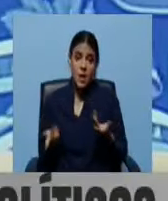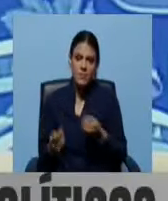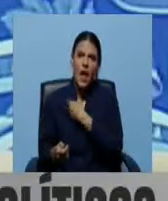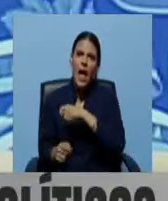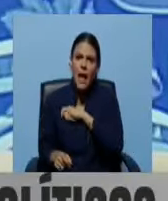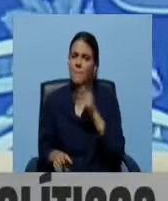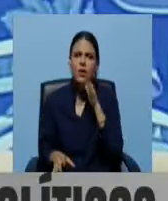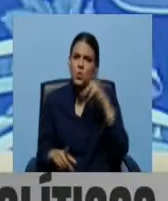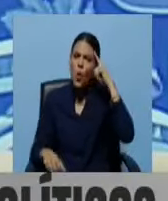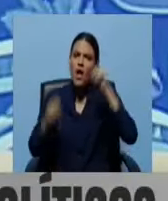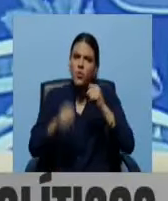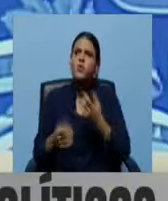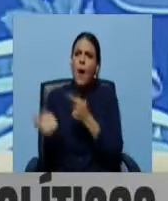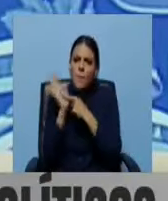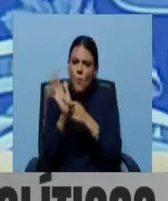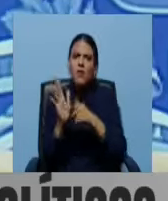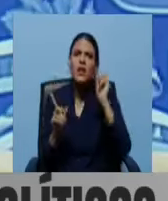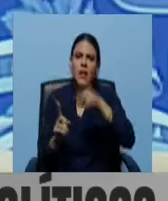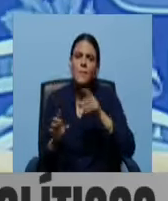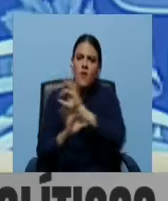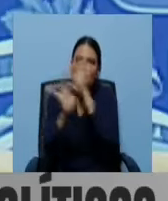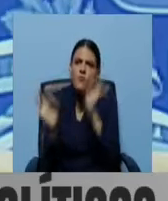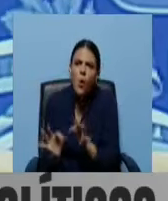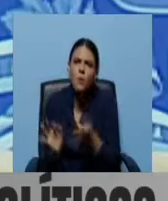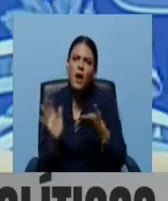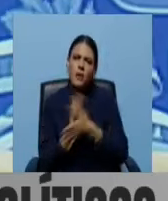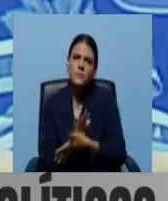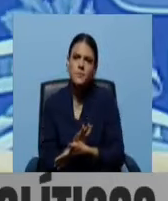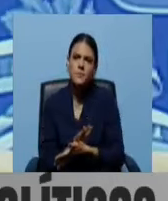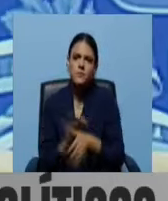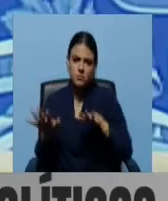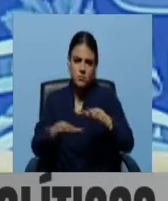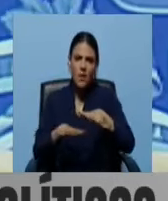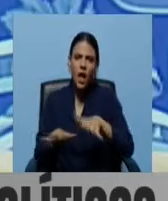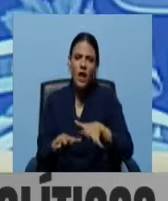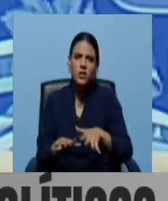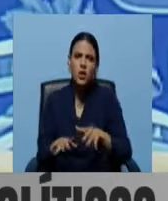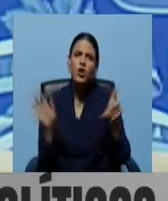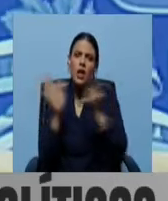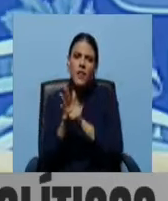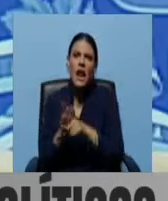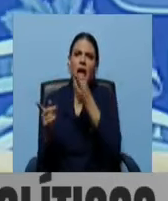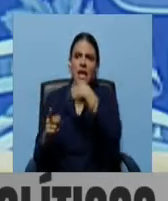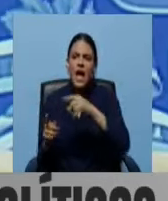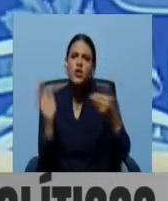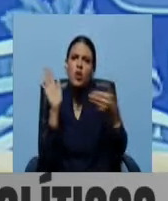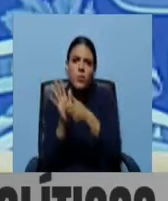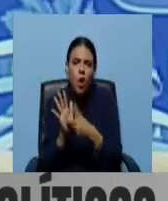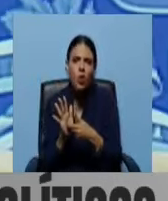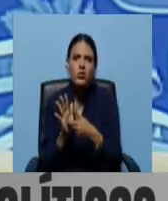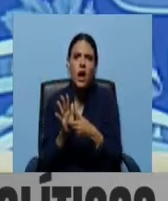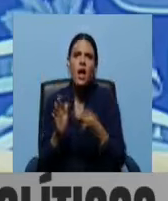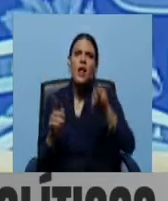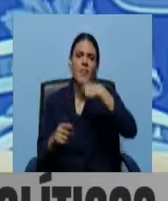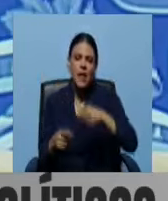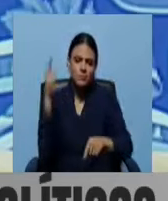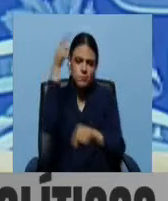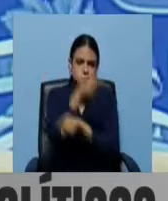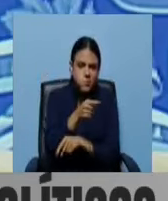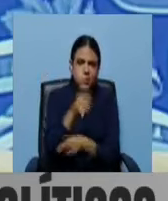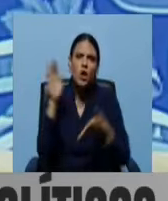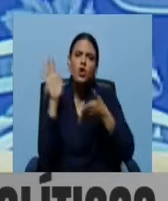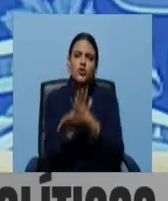sin duda, también presenta ese tipo de acciones legales que impiden la injerencia